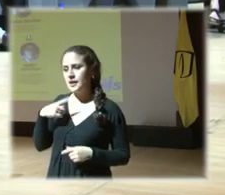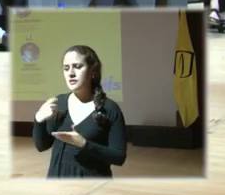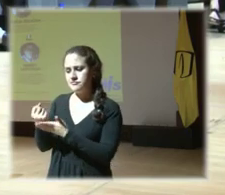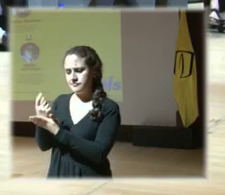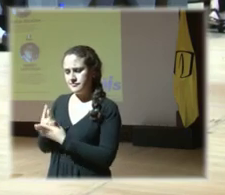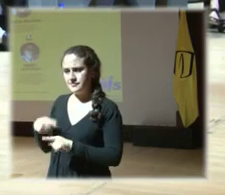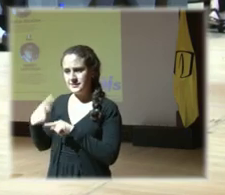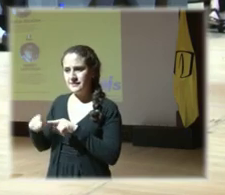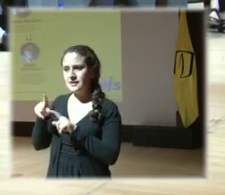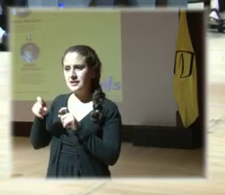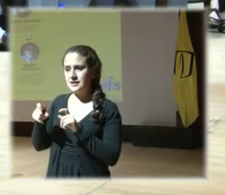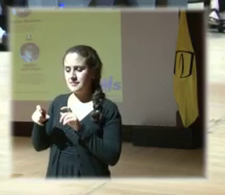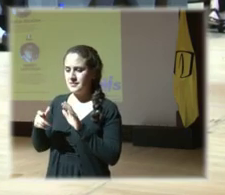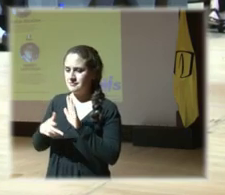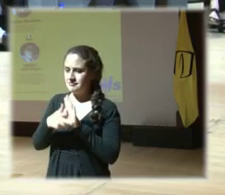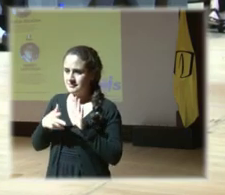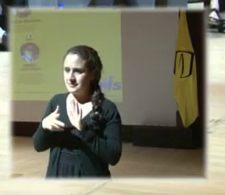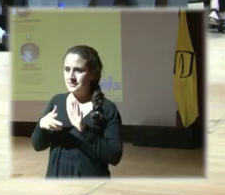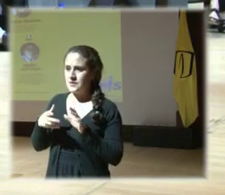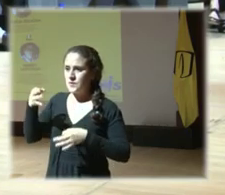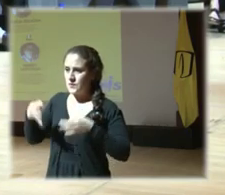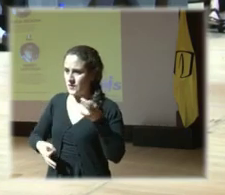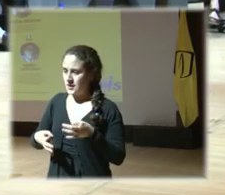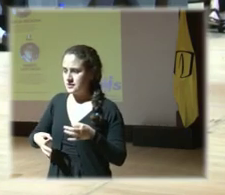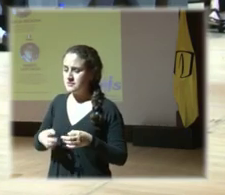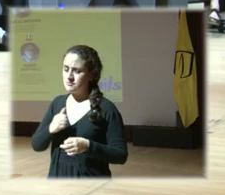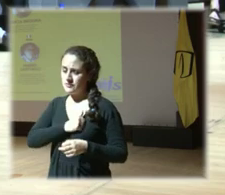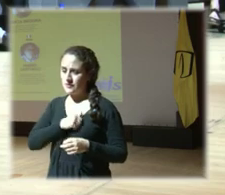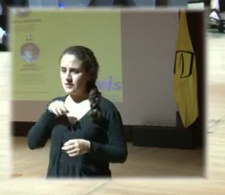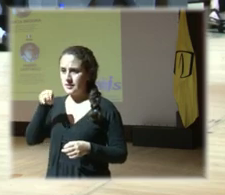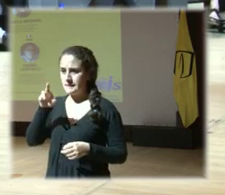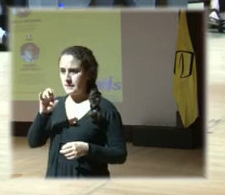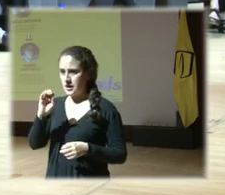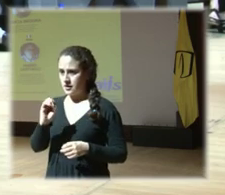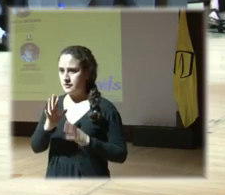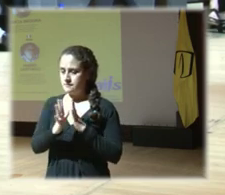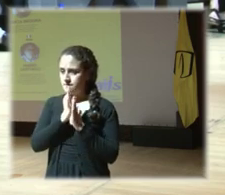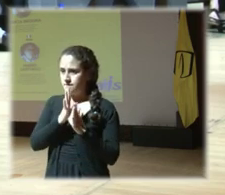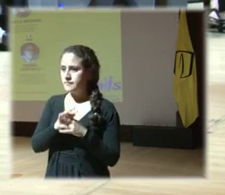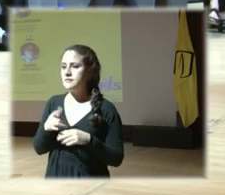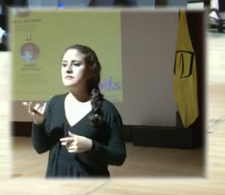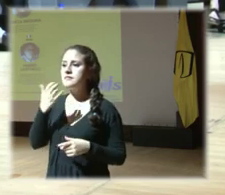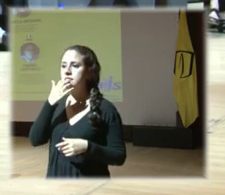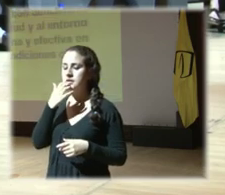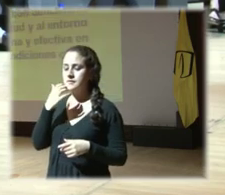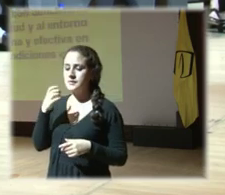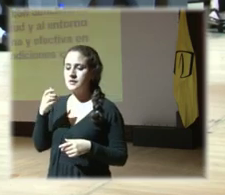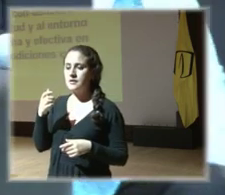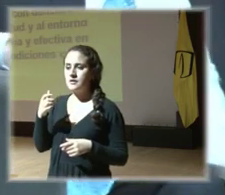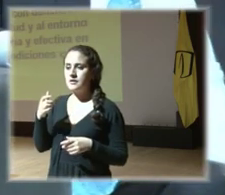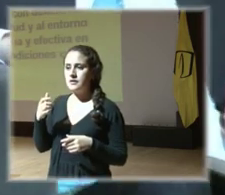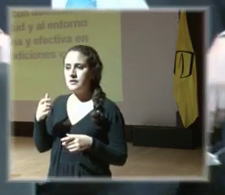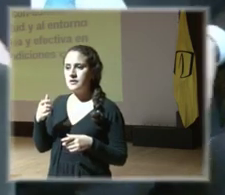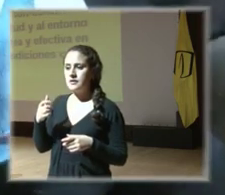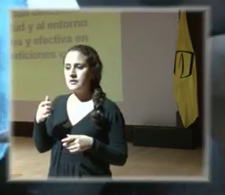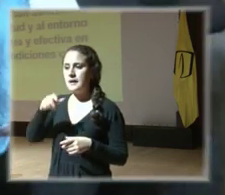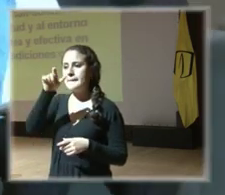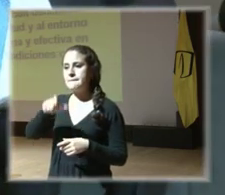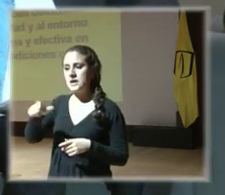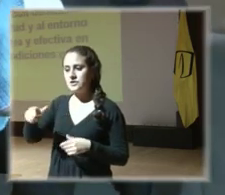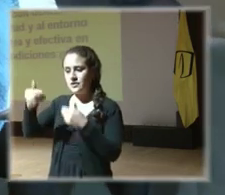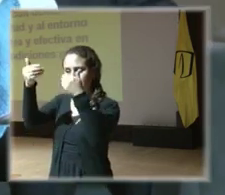sobre el tema penal, entonces tal vez quisiera pedirle a Mario, entonces dice, ¿qué tratamiento se le debe dar a la conducta delictiva de una